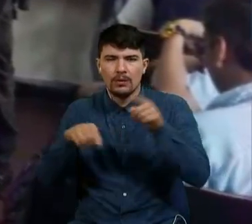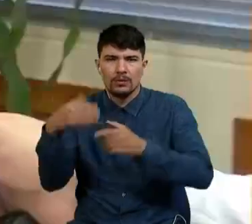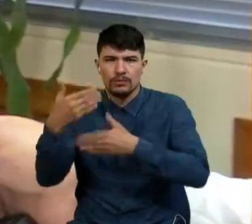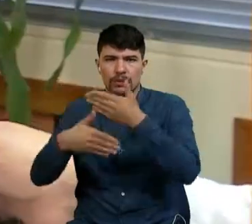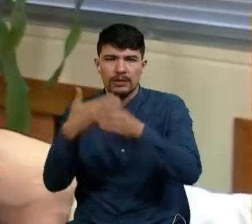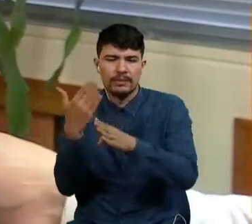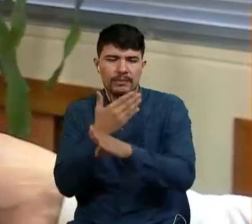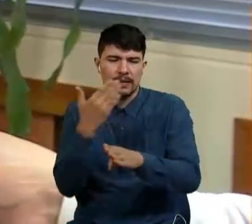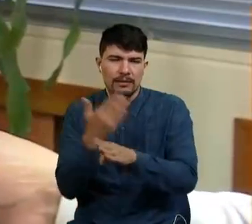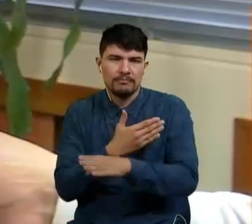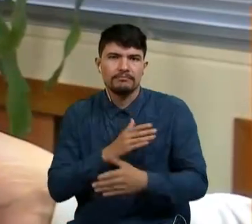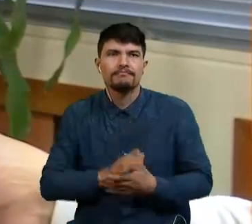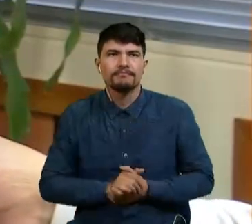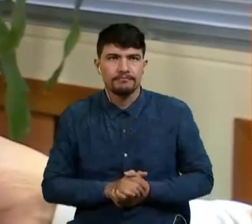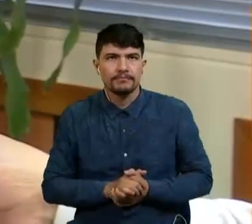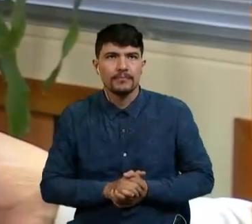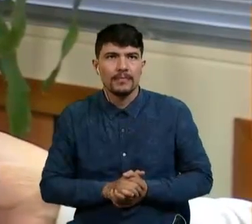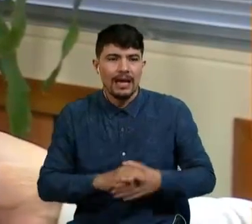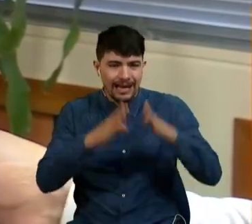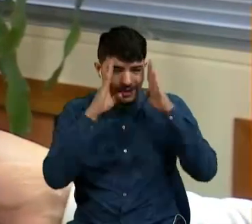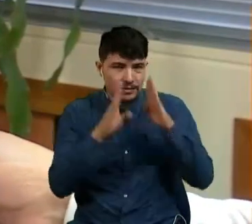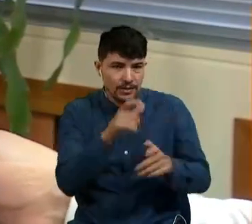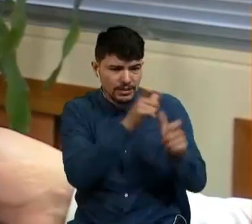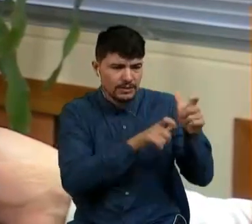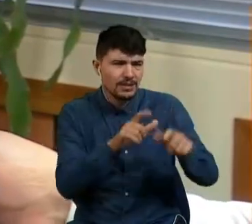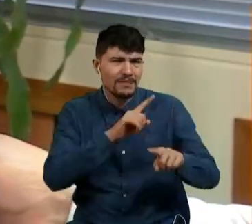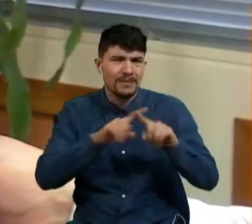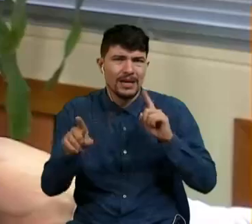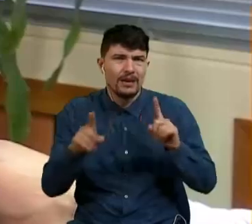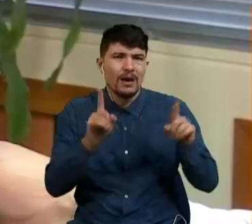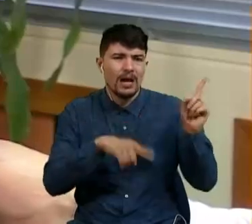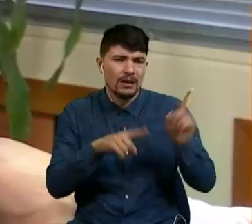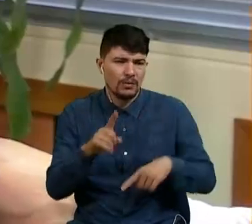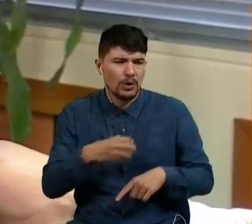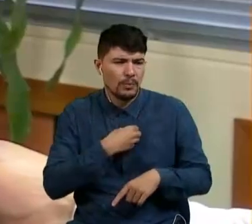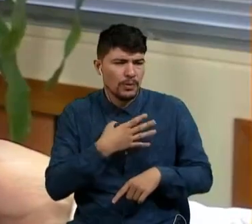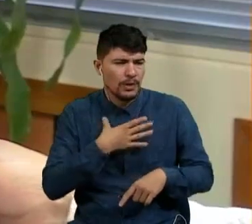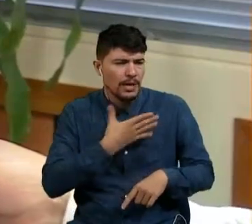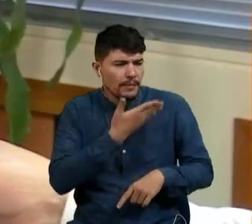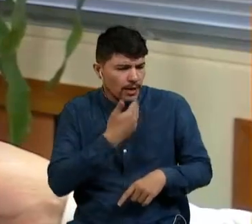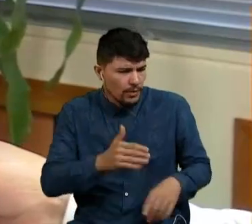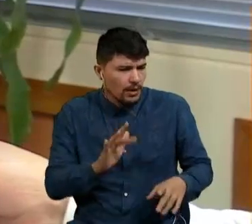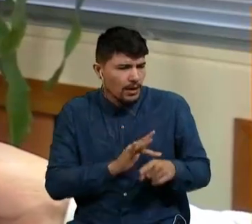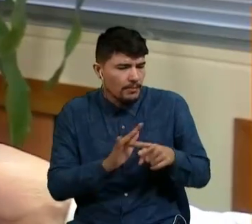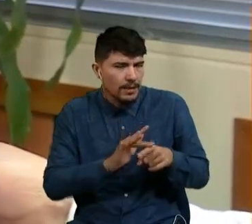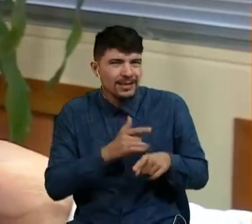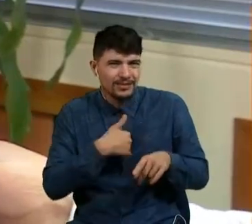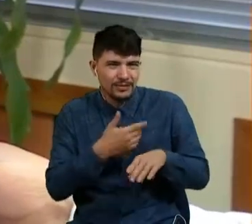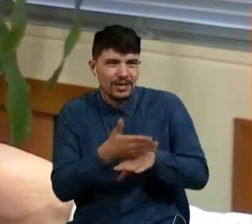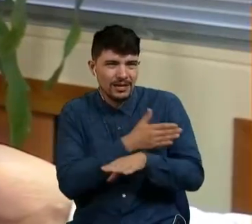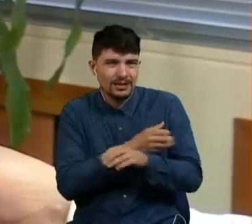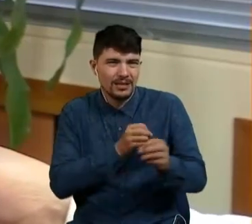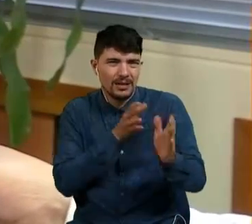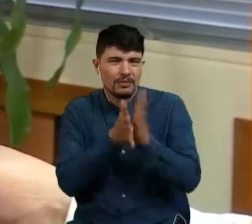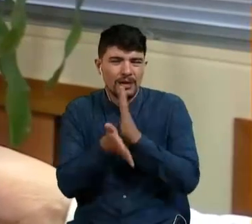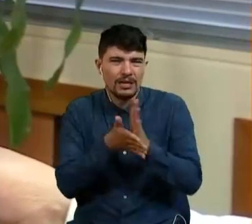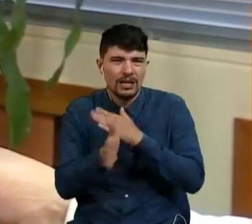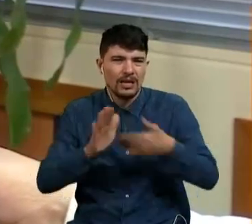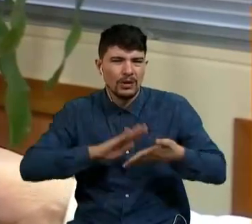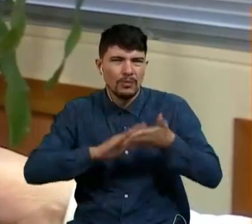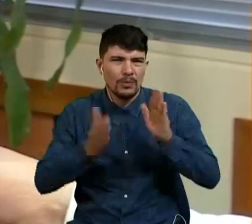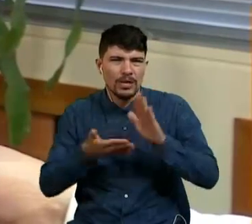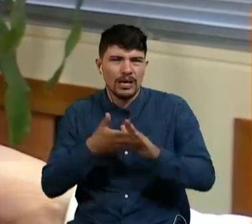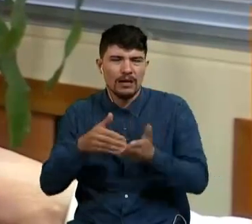pues está atendiendo a los usuarios pero todavía hay oportunidades de mejora que implementar como le comentaba el tema de la población vulnerable